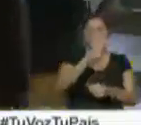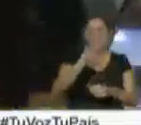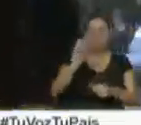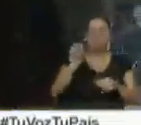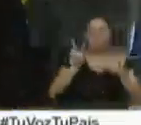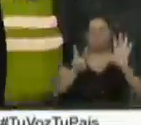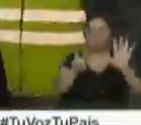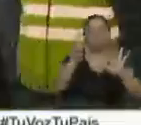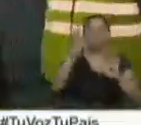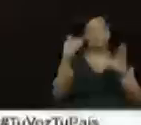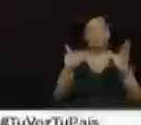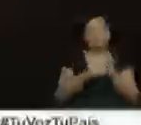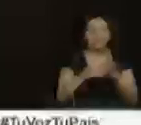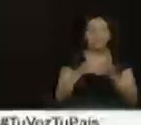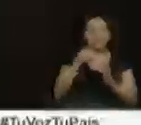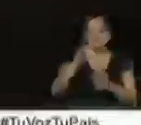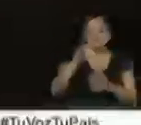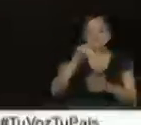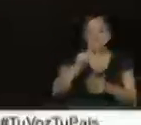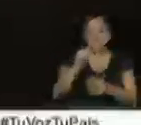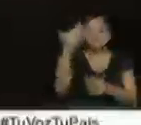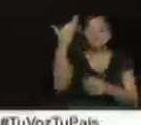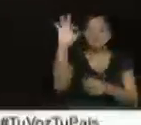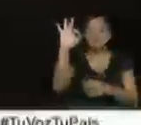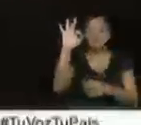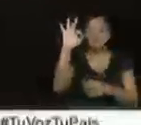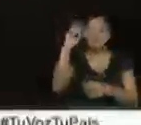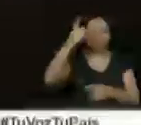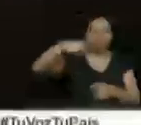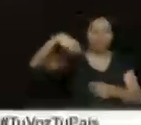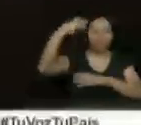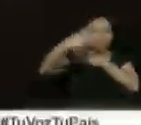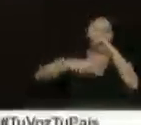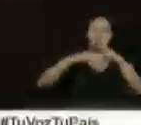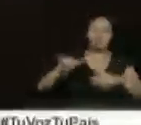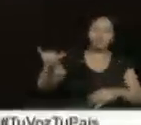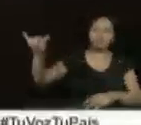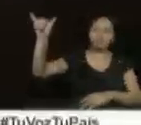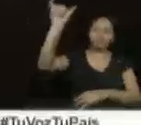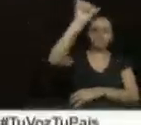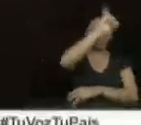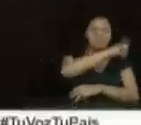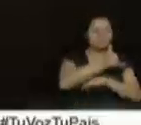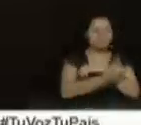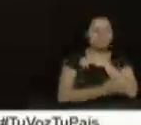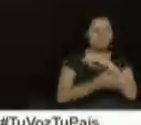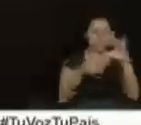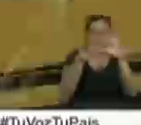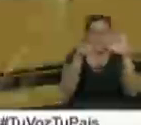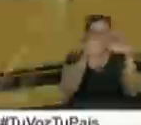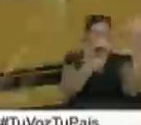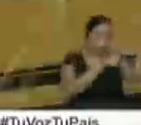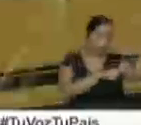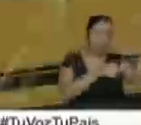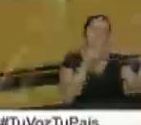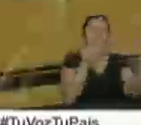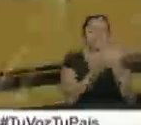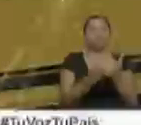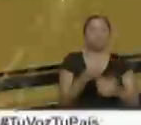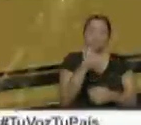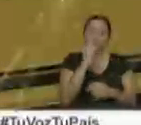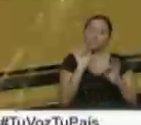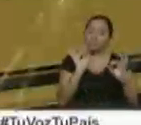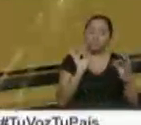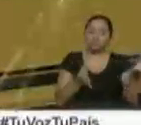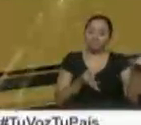471 millas, 19 vueltas al planeta, visitando todos los países. Pues se puede por escrito esos datos, son interesantes.